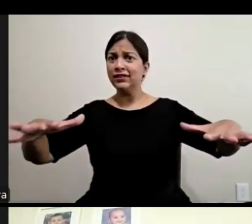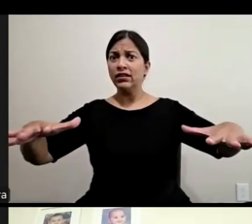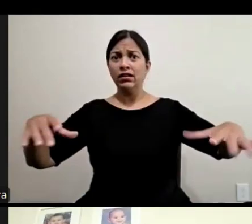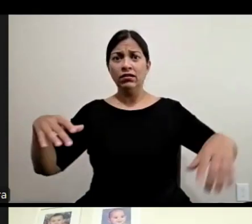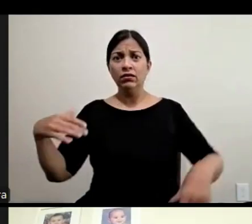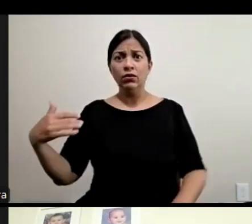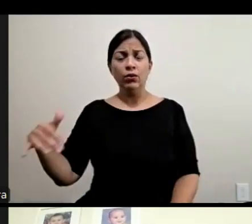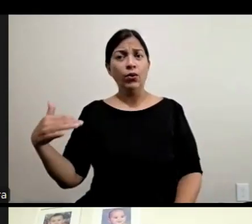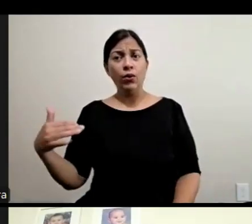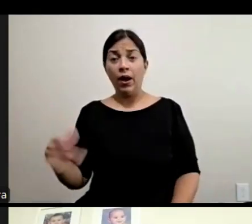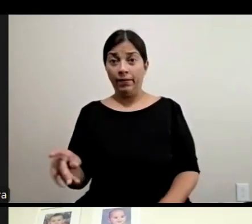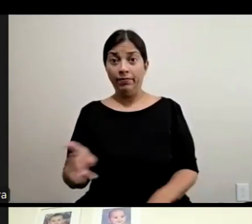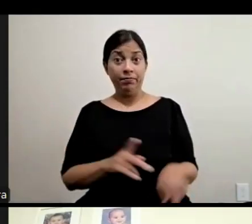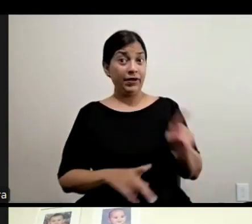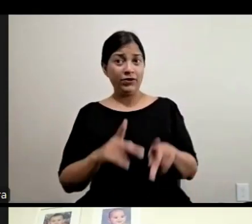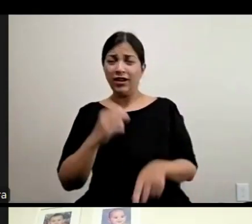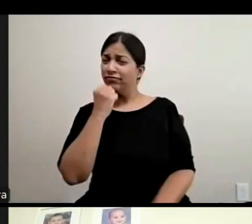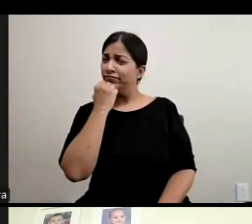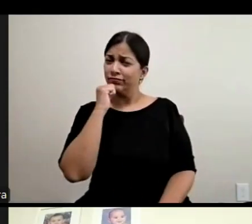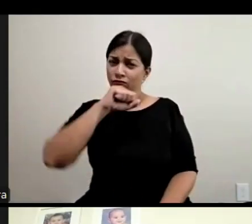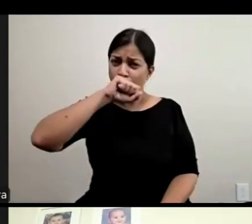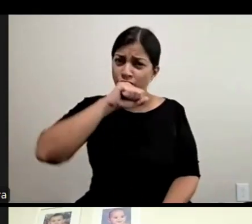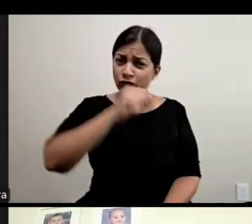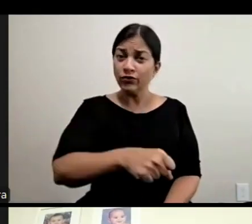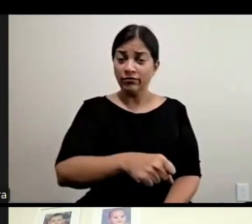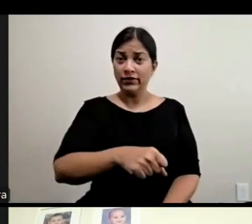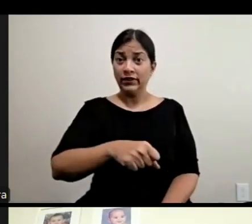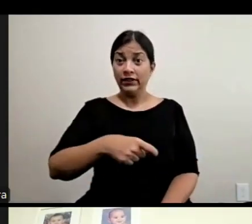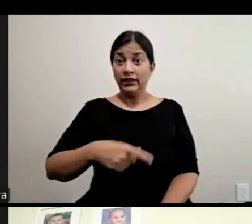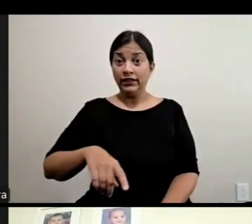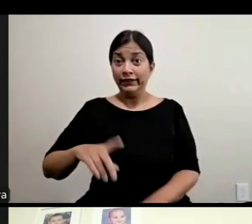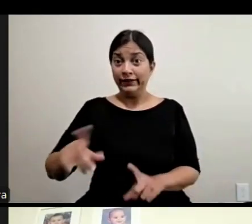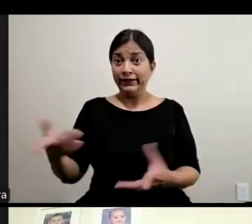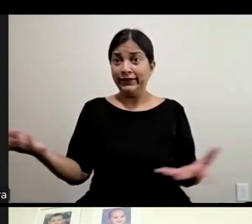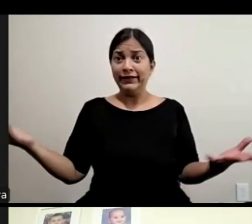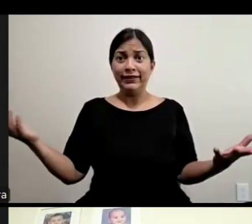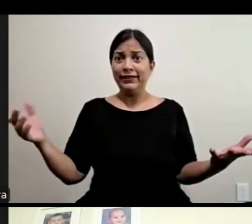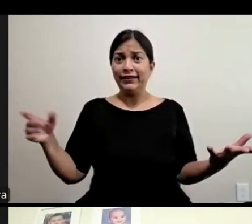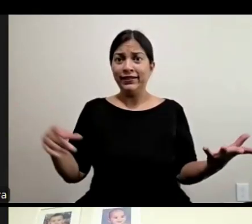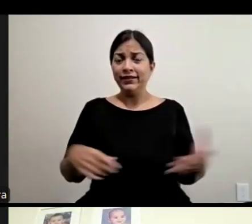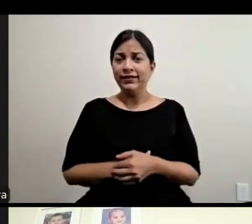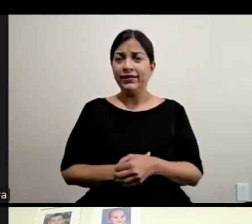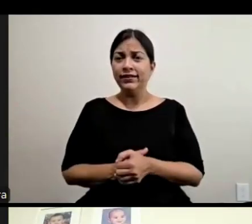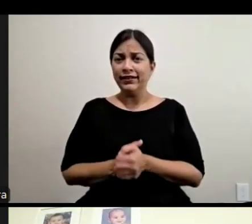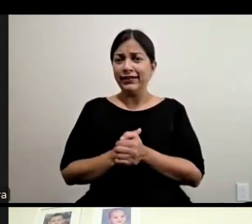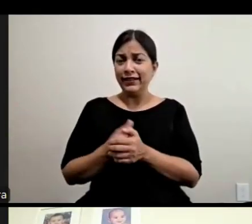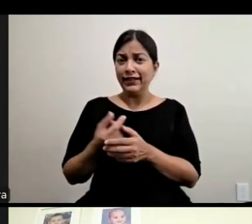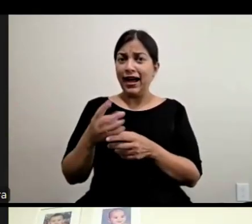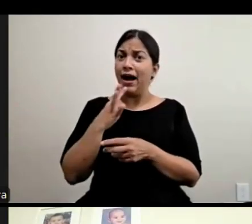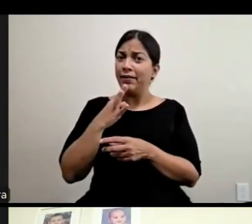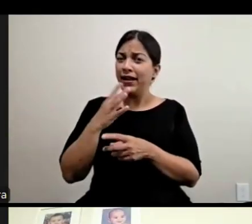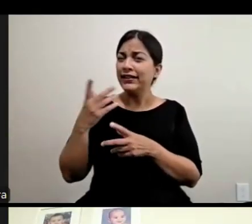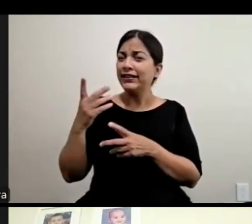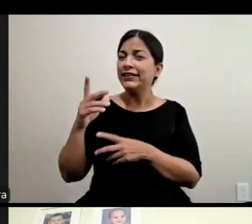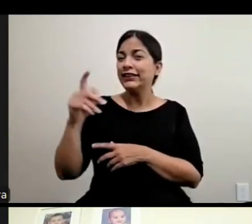aquellos fanáticos que son que seguidores de las teorías de conspiración, hay teorías que establecen